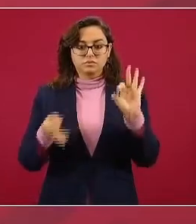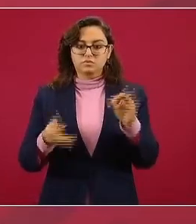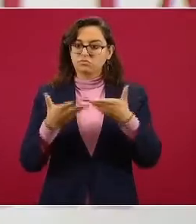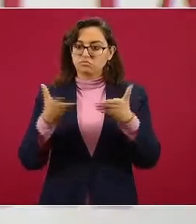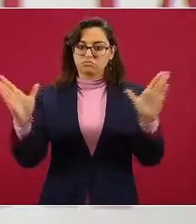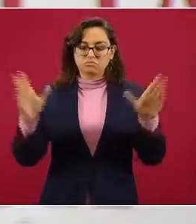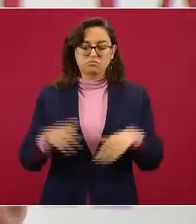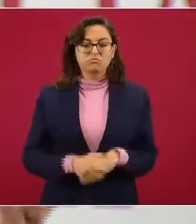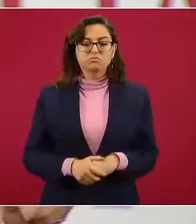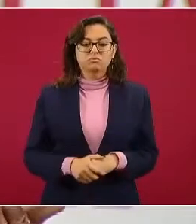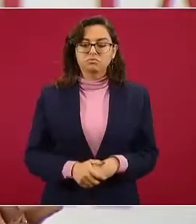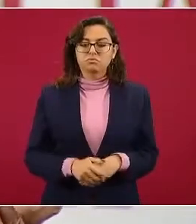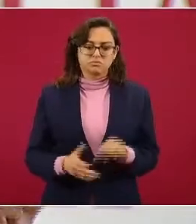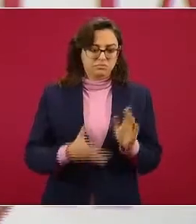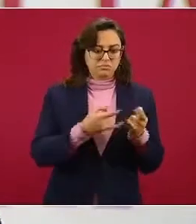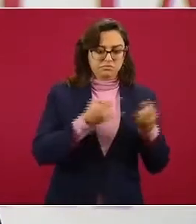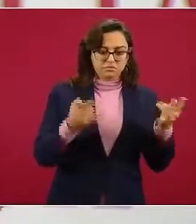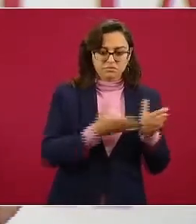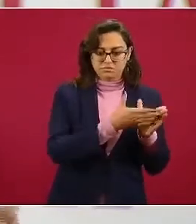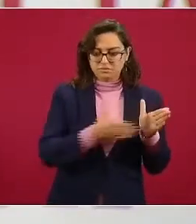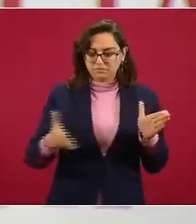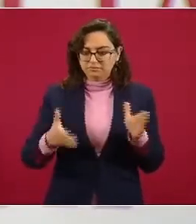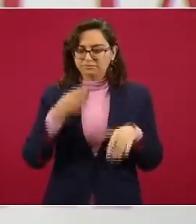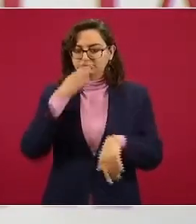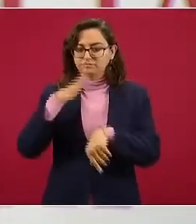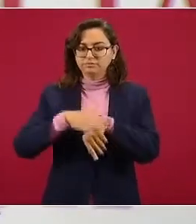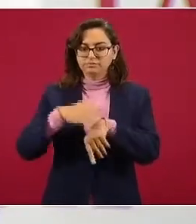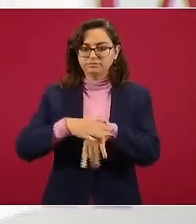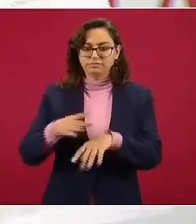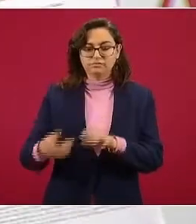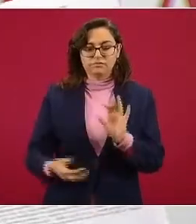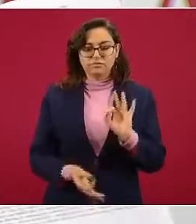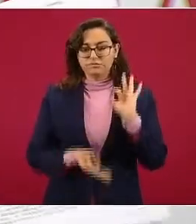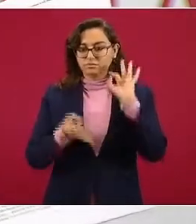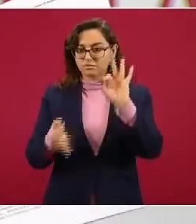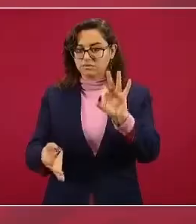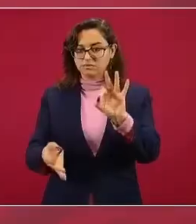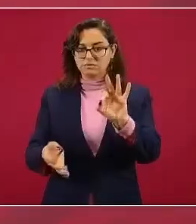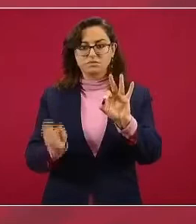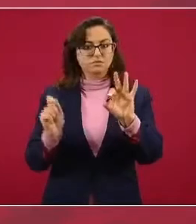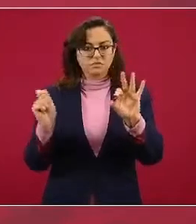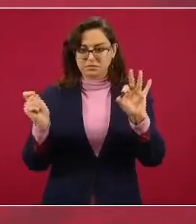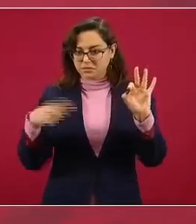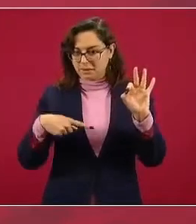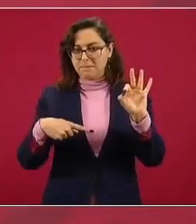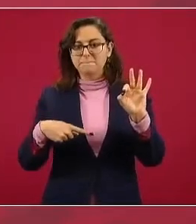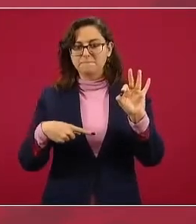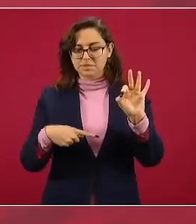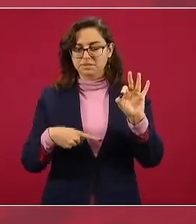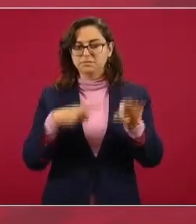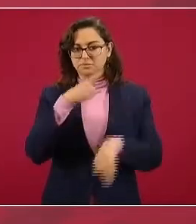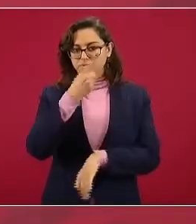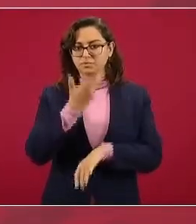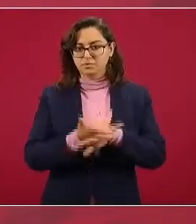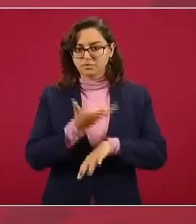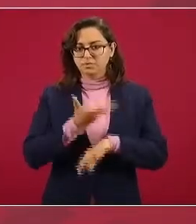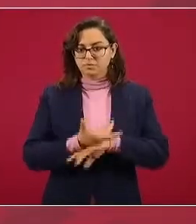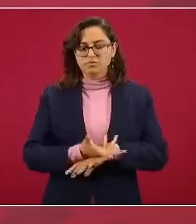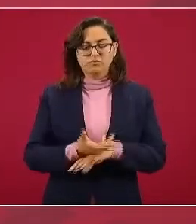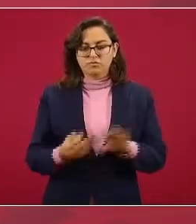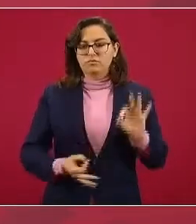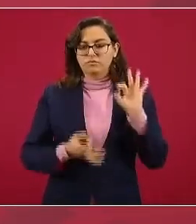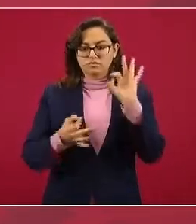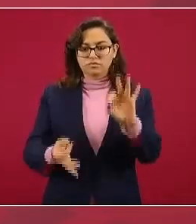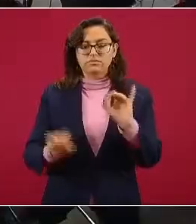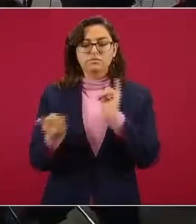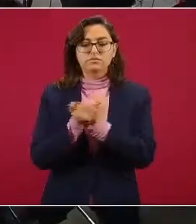públicos, tanto la cronología, el comunicado, como este que es el del fiscal o el Departamento de Justicia frente a la